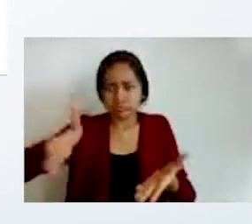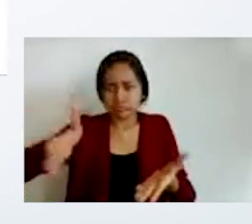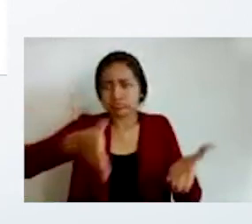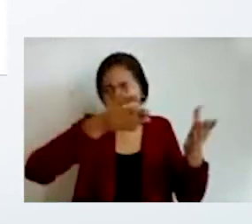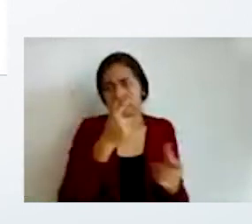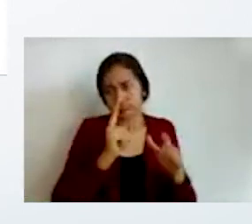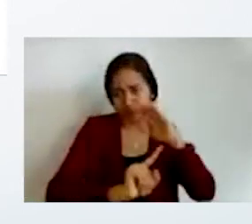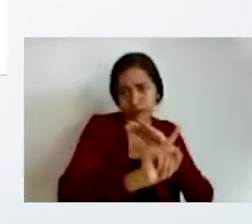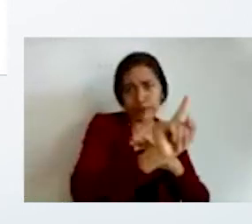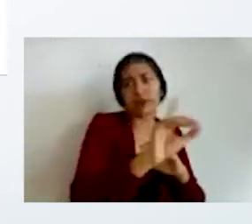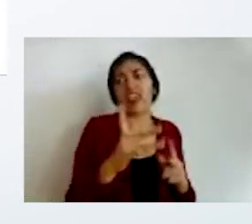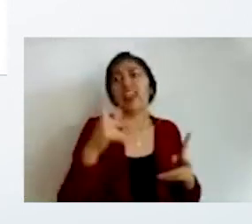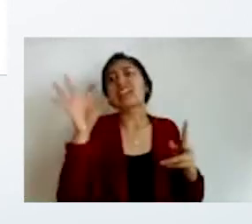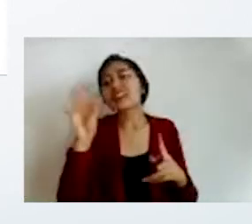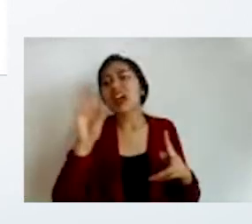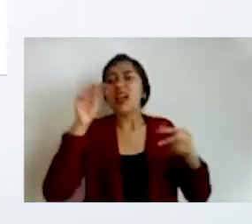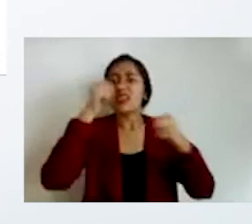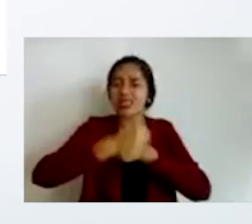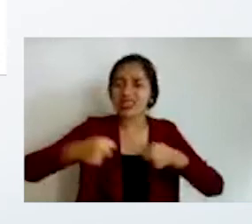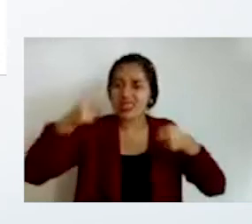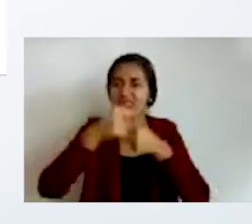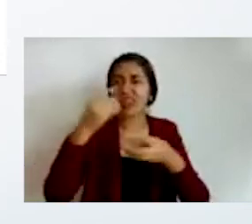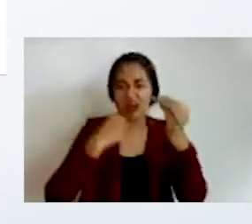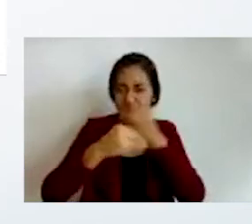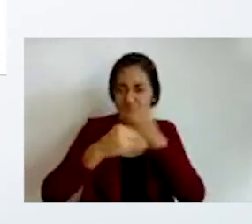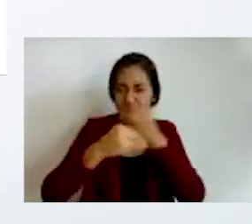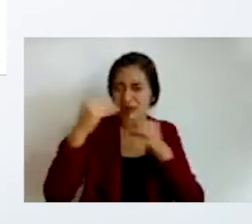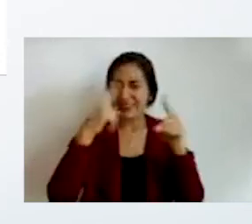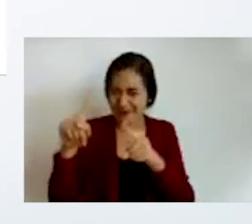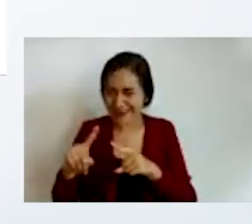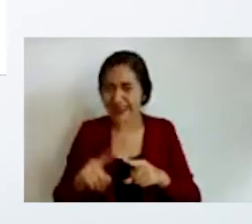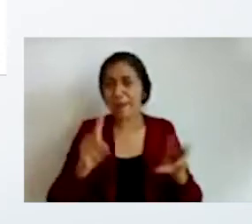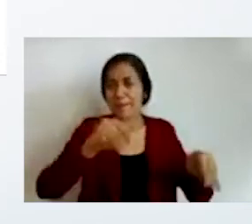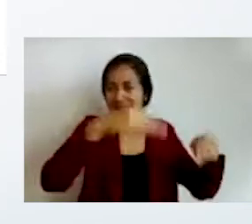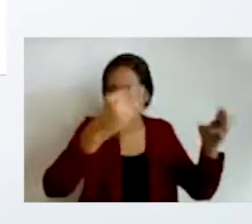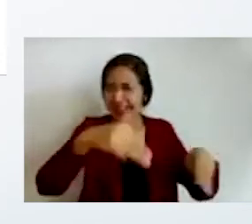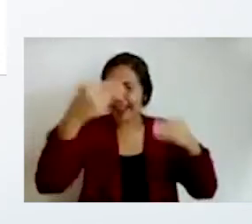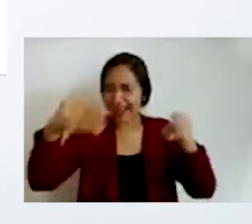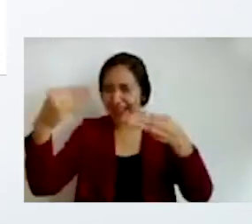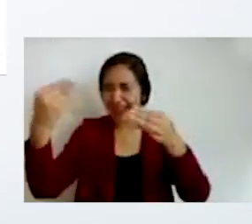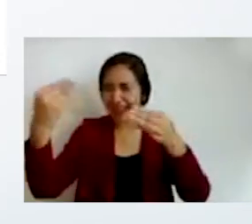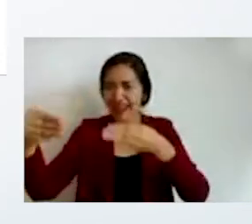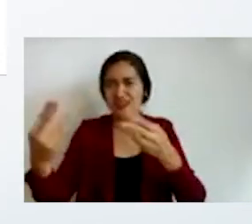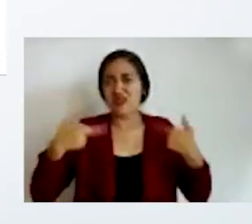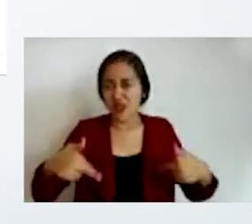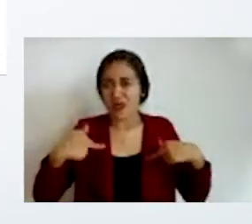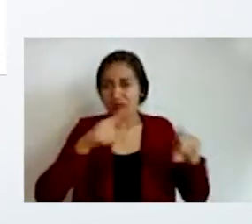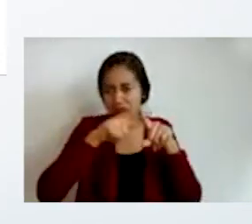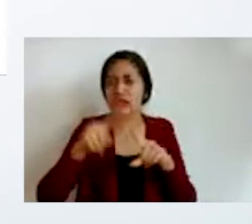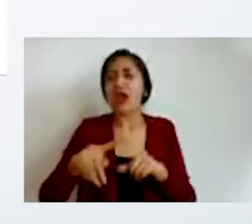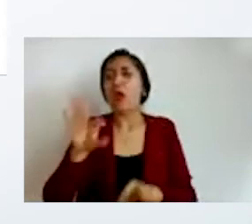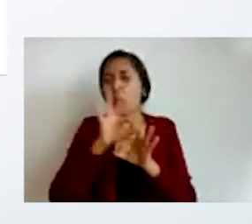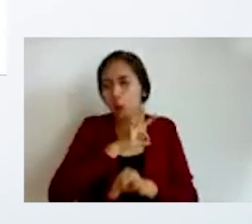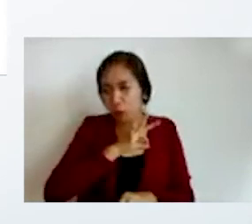tener abiertas las tiendas de alimentos, las tiendas de productos de, no sé, ropa y cosas que